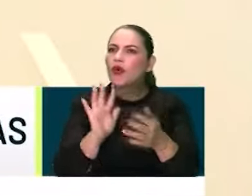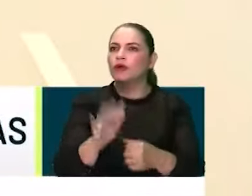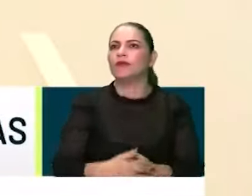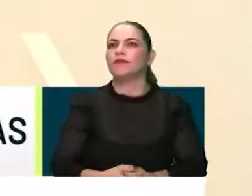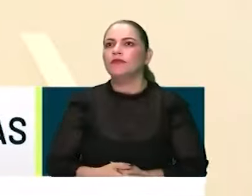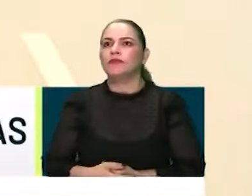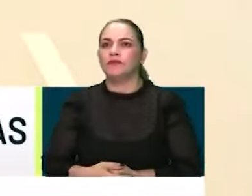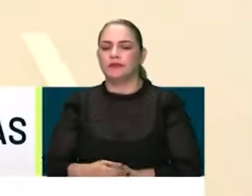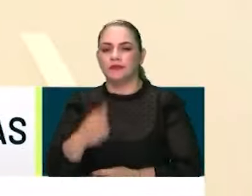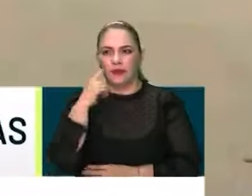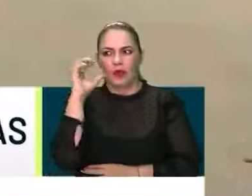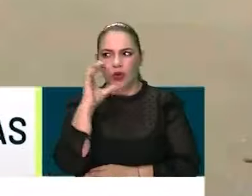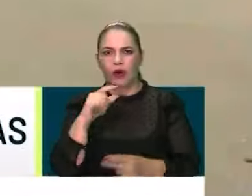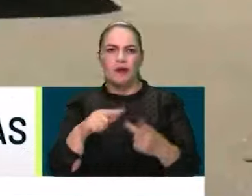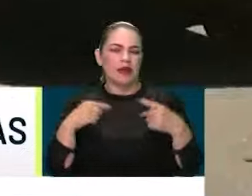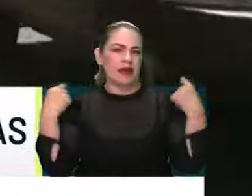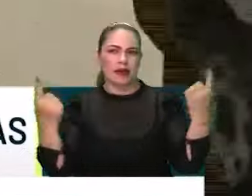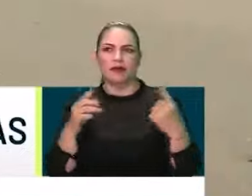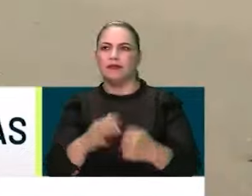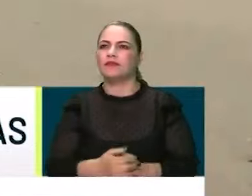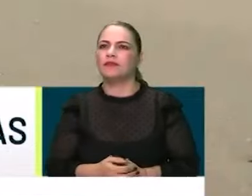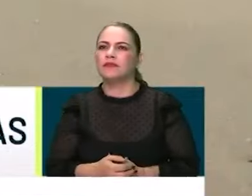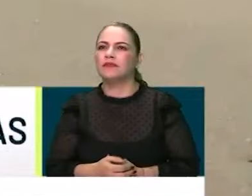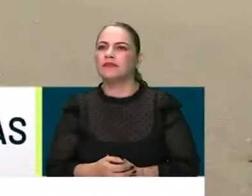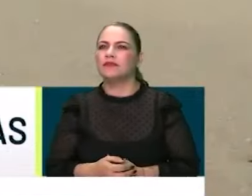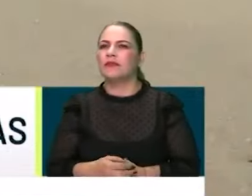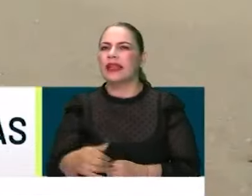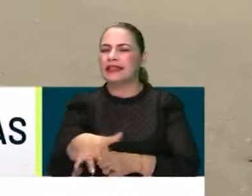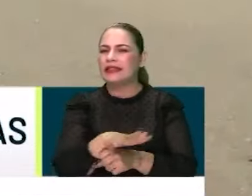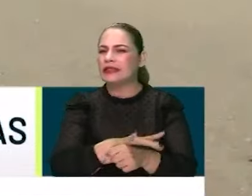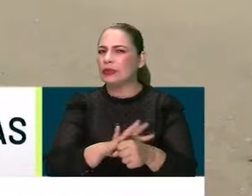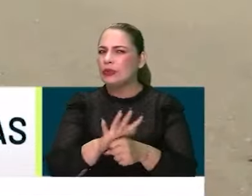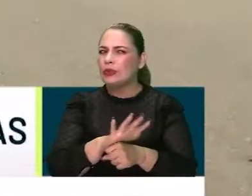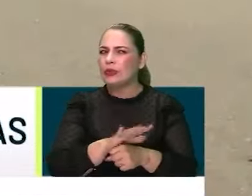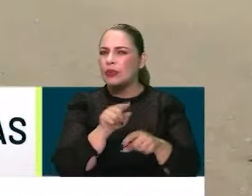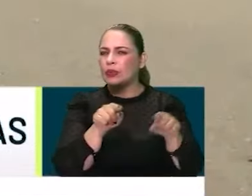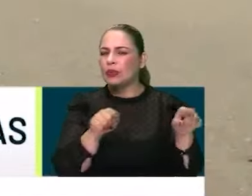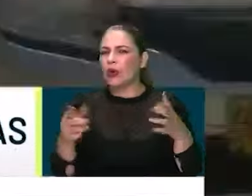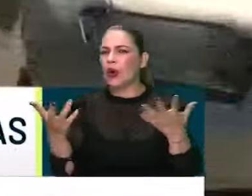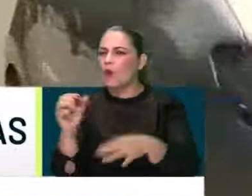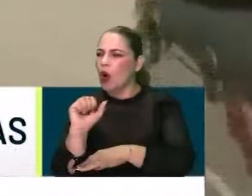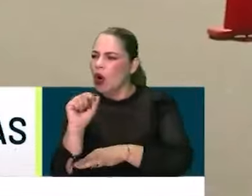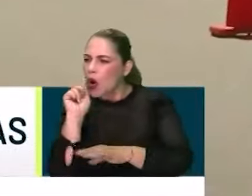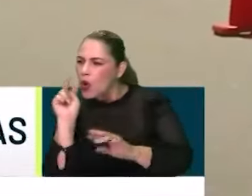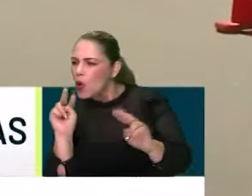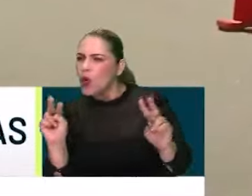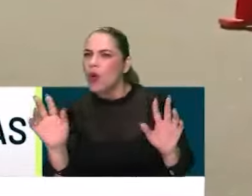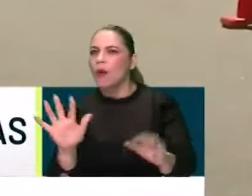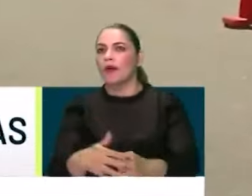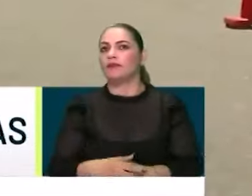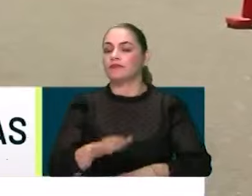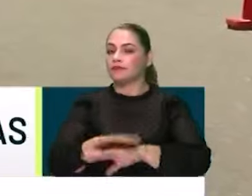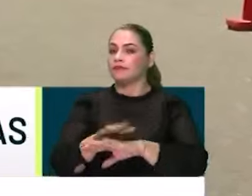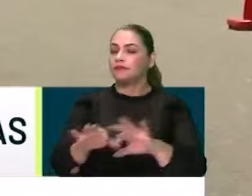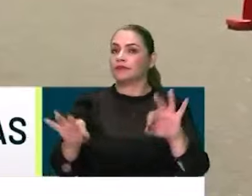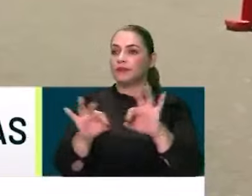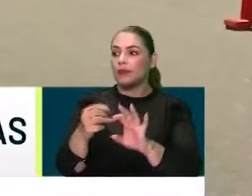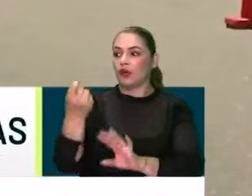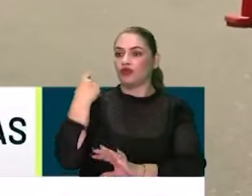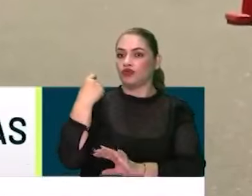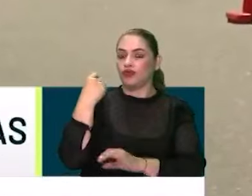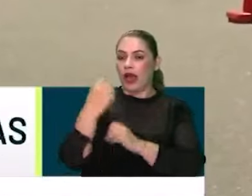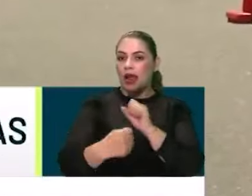Colombia para conocer más de cerca la situación y cómo se encuentra cada uno de los vehículos. Valga la pena destacar que en el año 2023 cerca